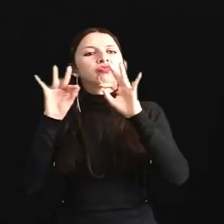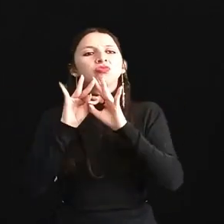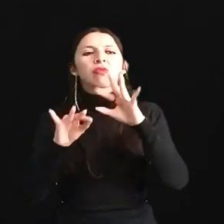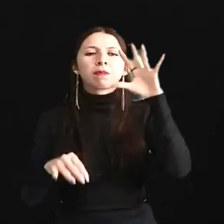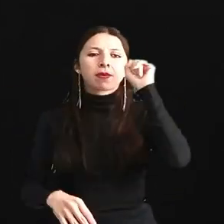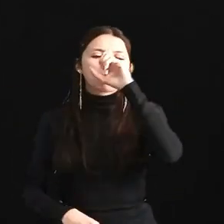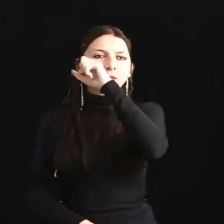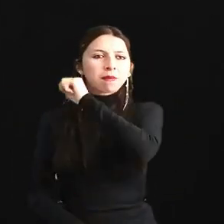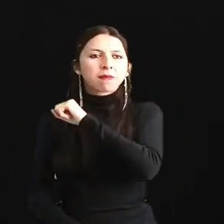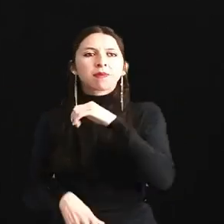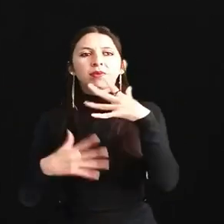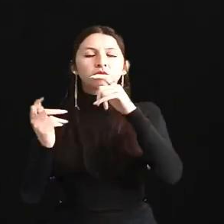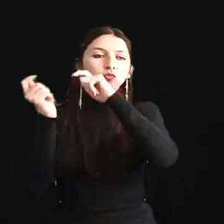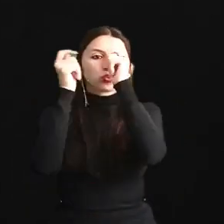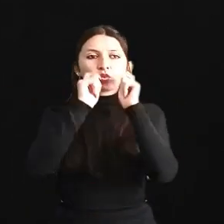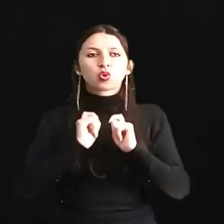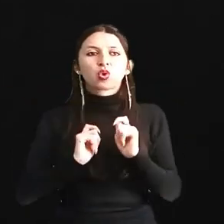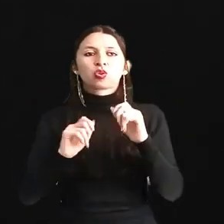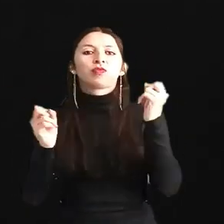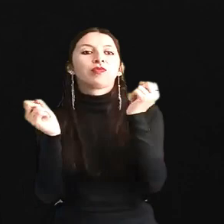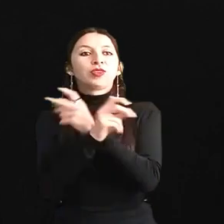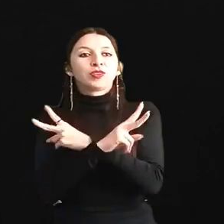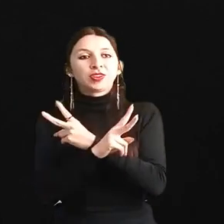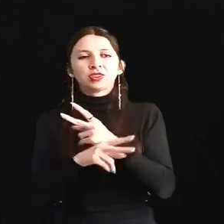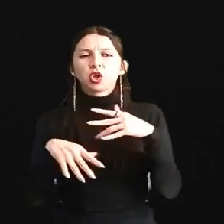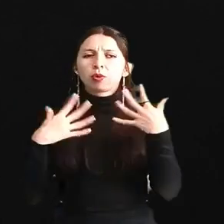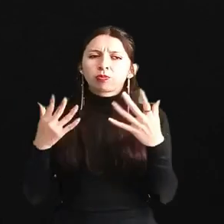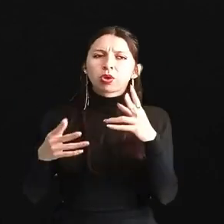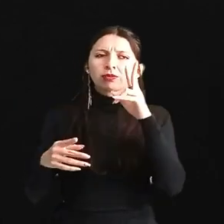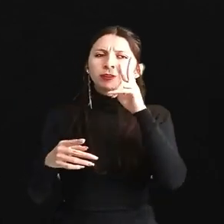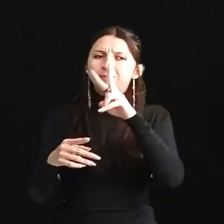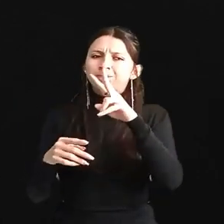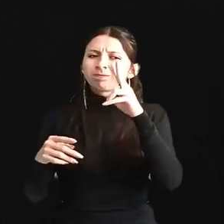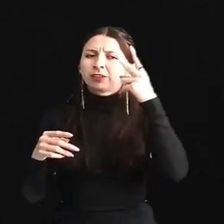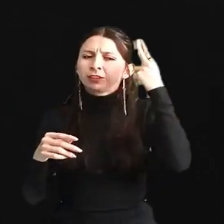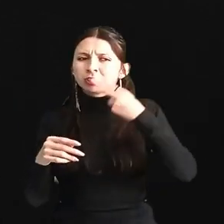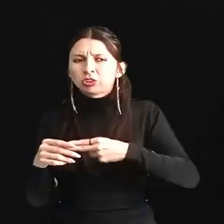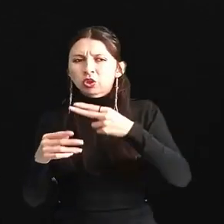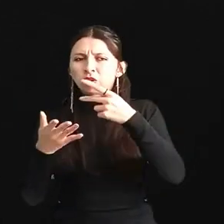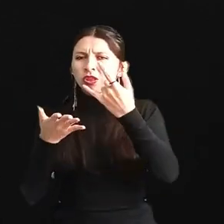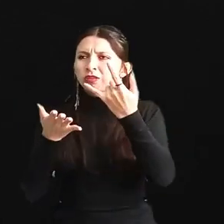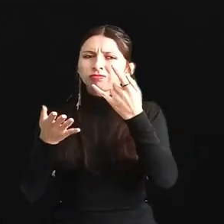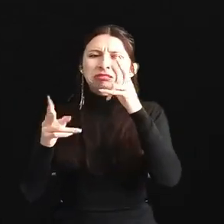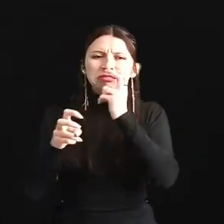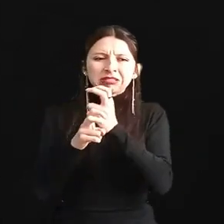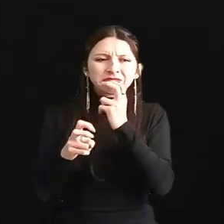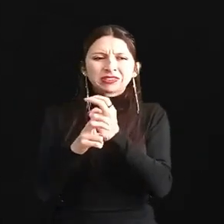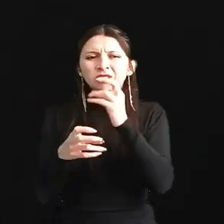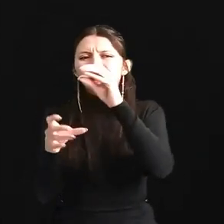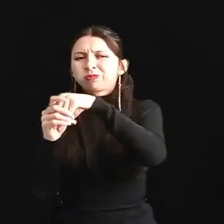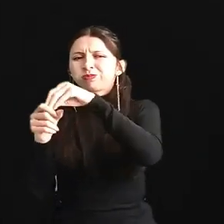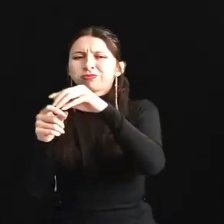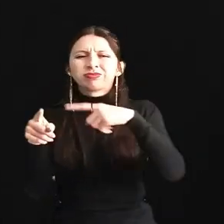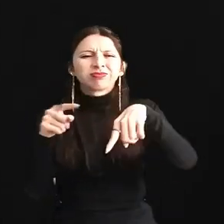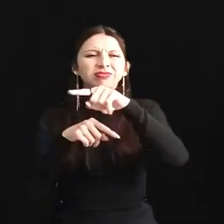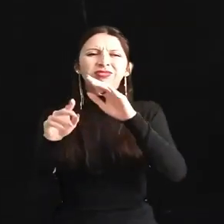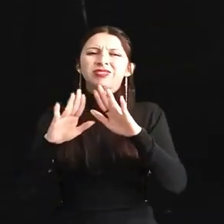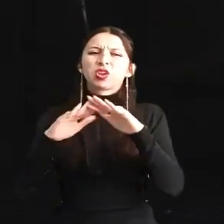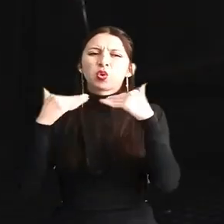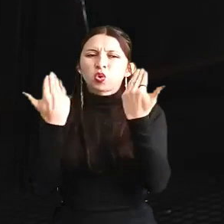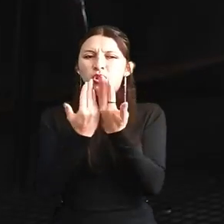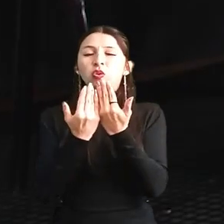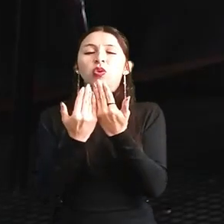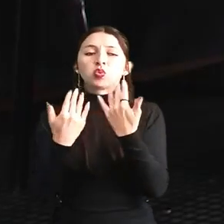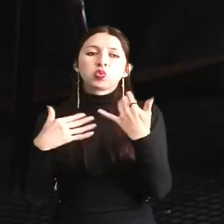aquellos roles de violencia Cómo se asumen y sobre todo cómo se pueden mitigar estas falencias que quizá existen dentro de las instituciones